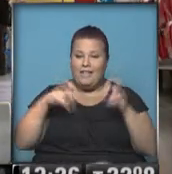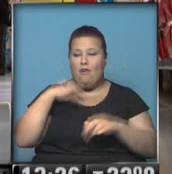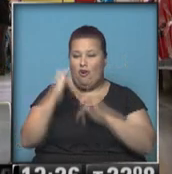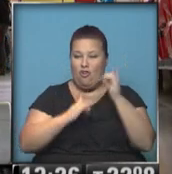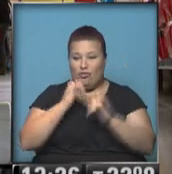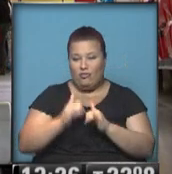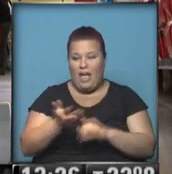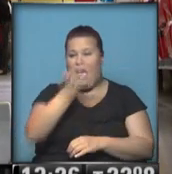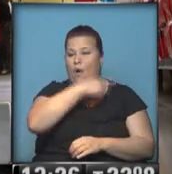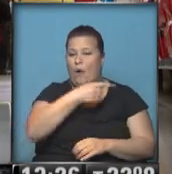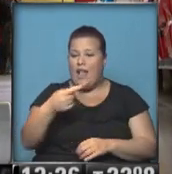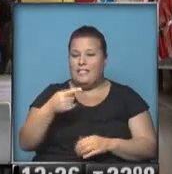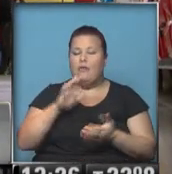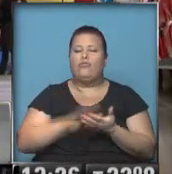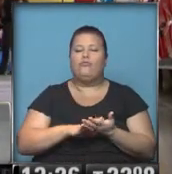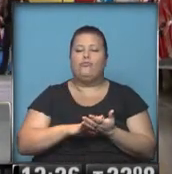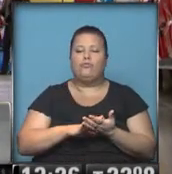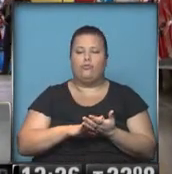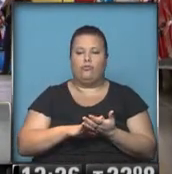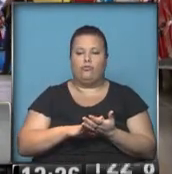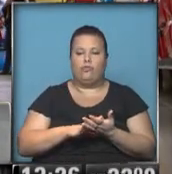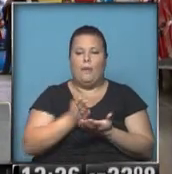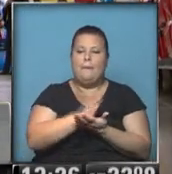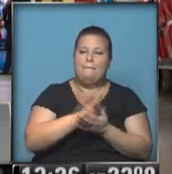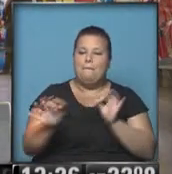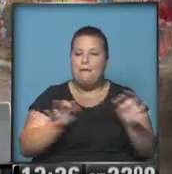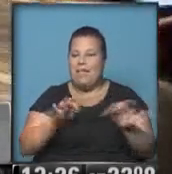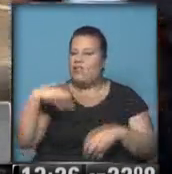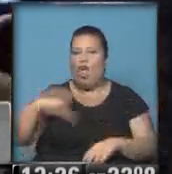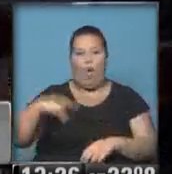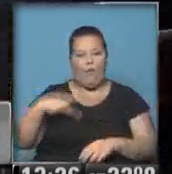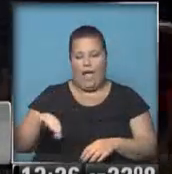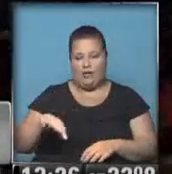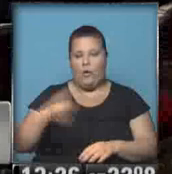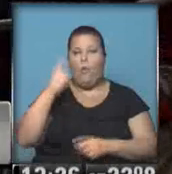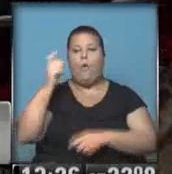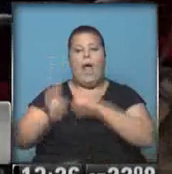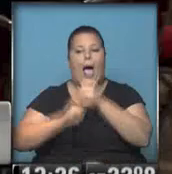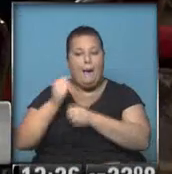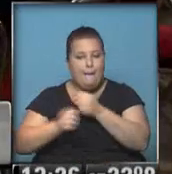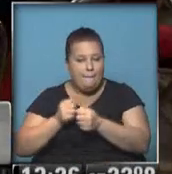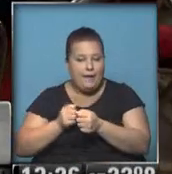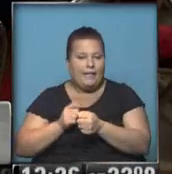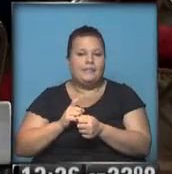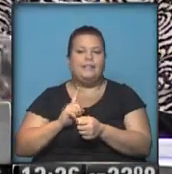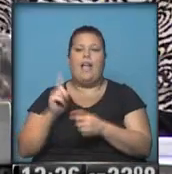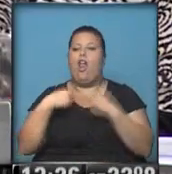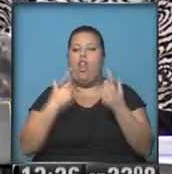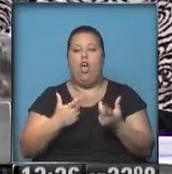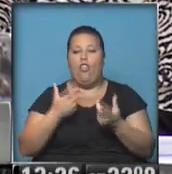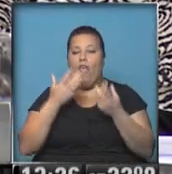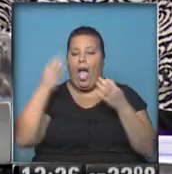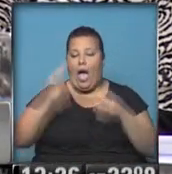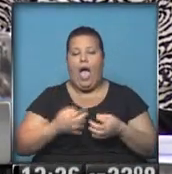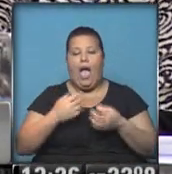comentaba la semana pasada de la instancia de mediación que va a haber, sí, obligatoria para que una empresa que no presta un servicio como